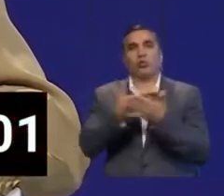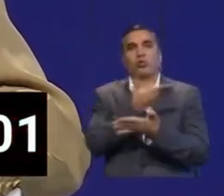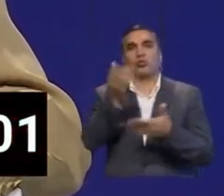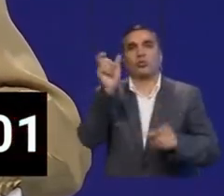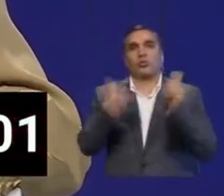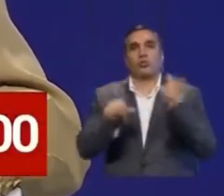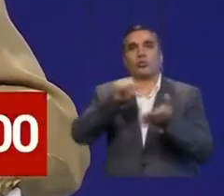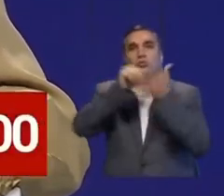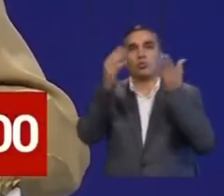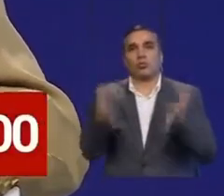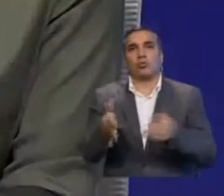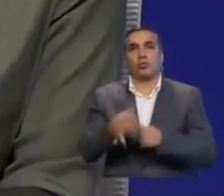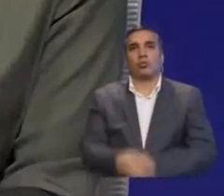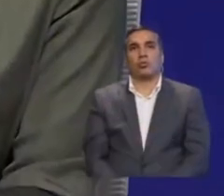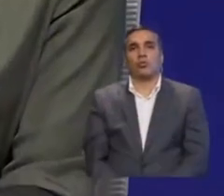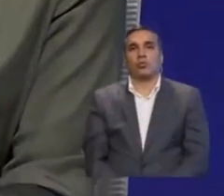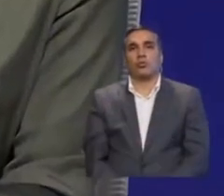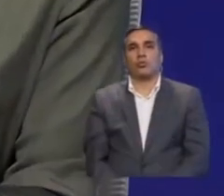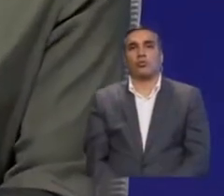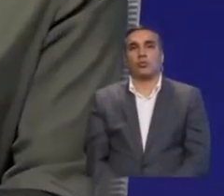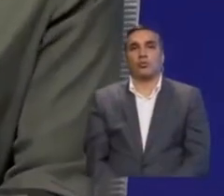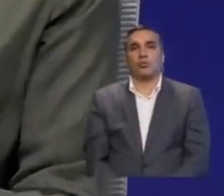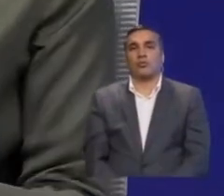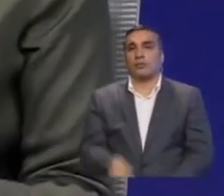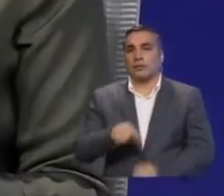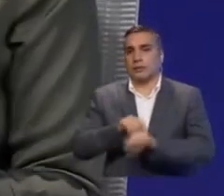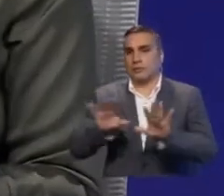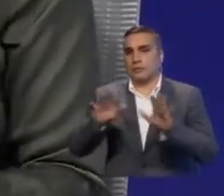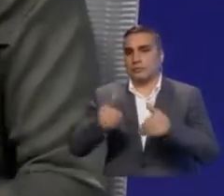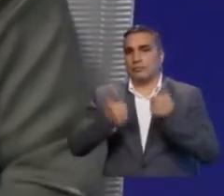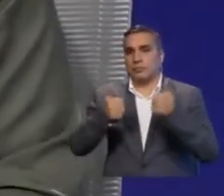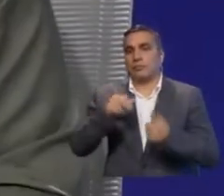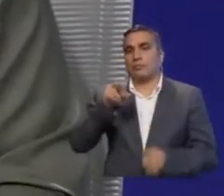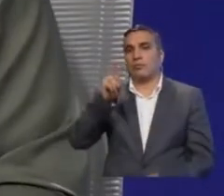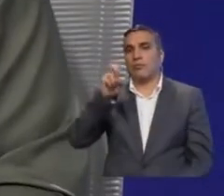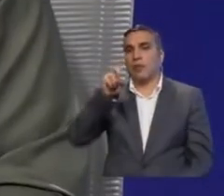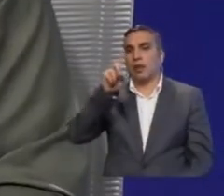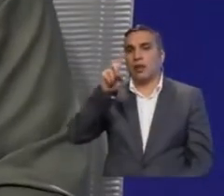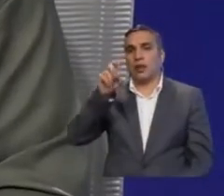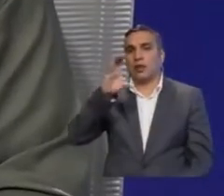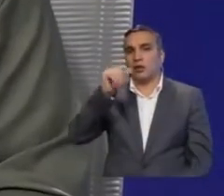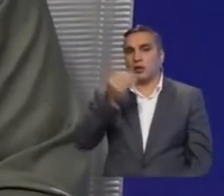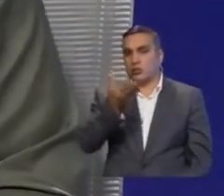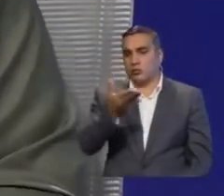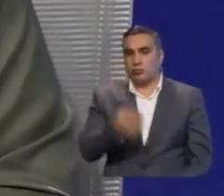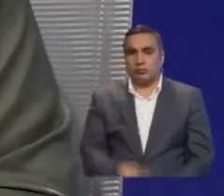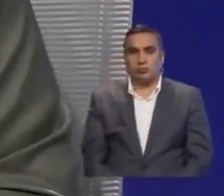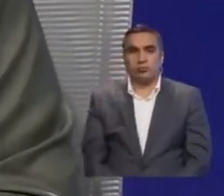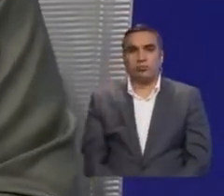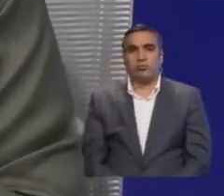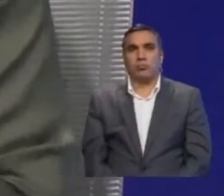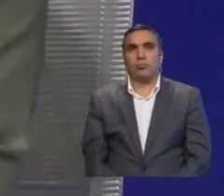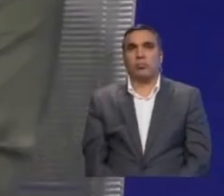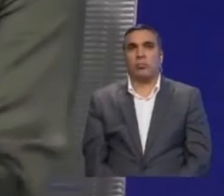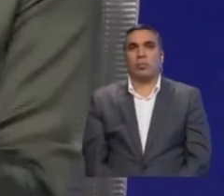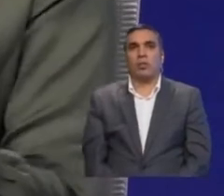sus ciudadanos y a todo su pueblo. Tiempo para el candidato Juan Fernando Velasco.